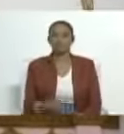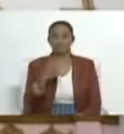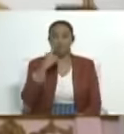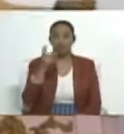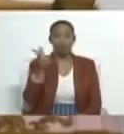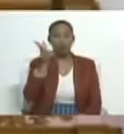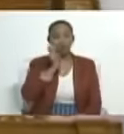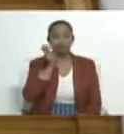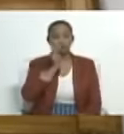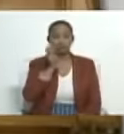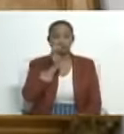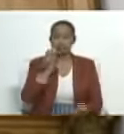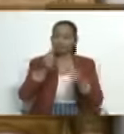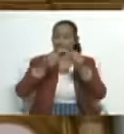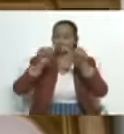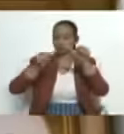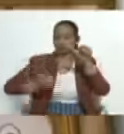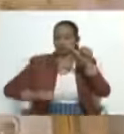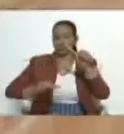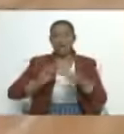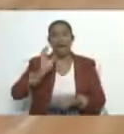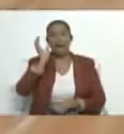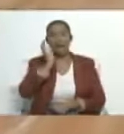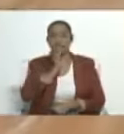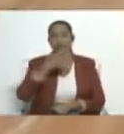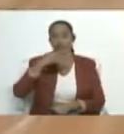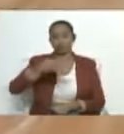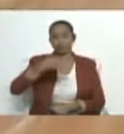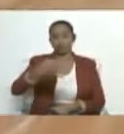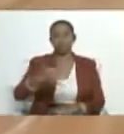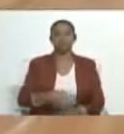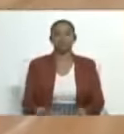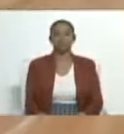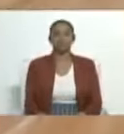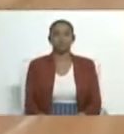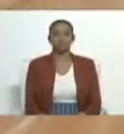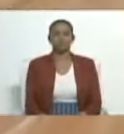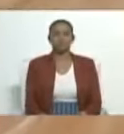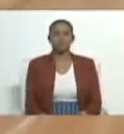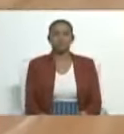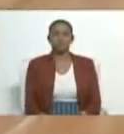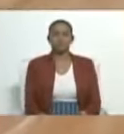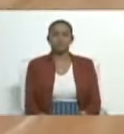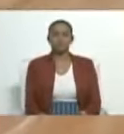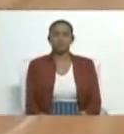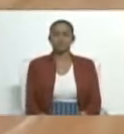intervención de la alcaldesa de Caracas. Muy buenas tardes a todos, a todas.